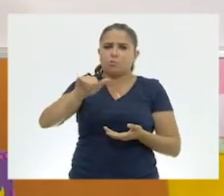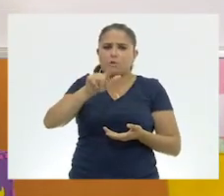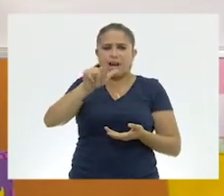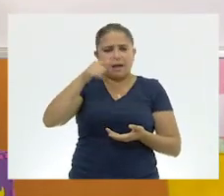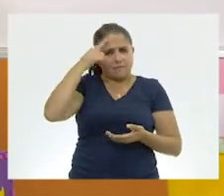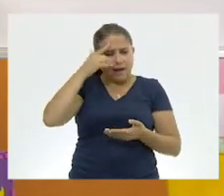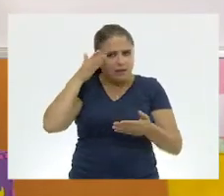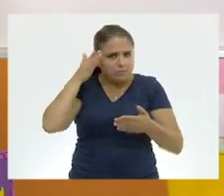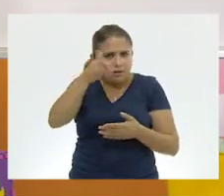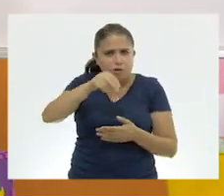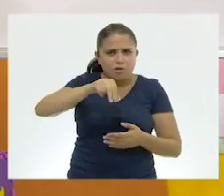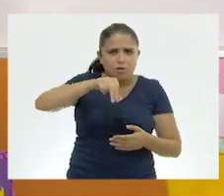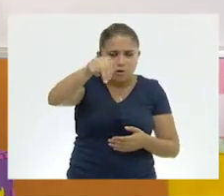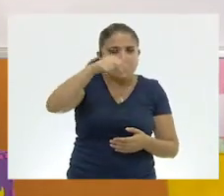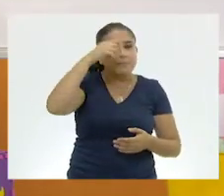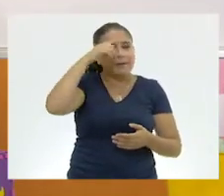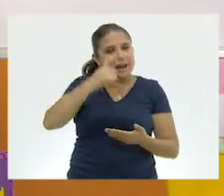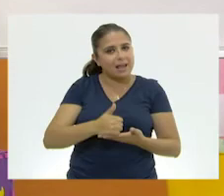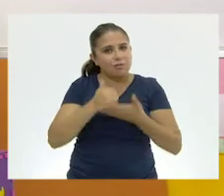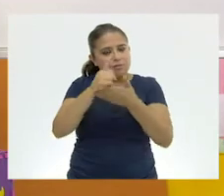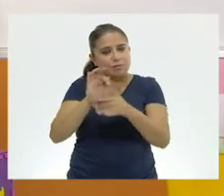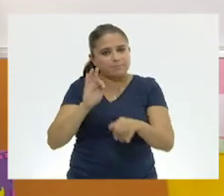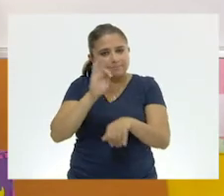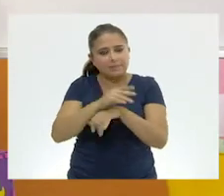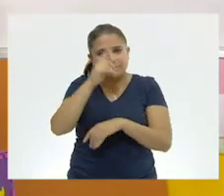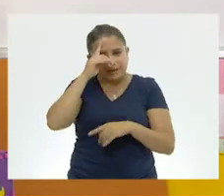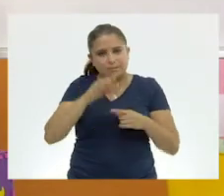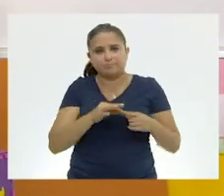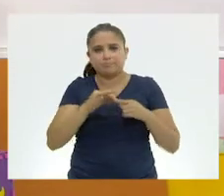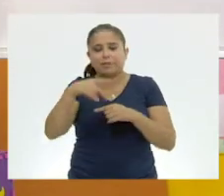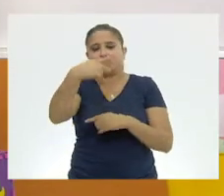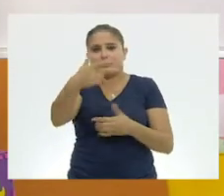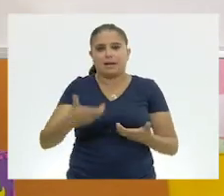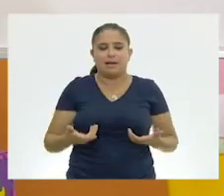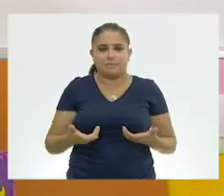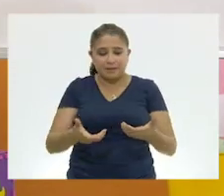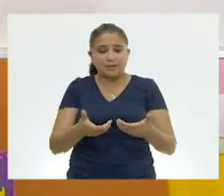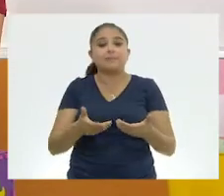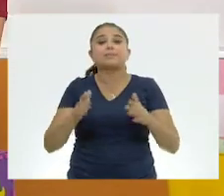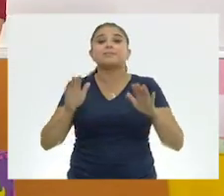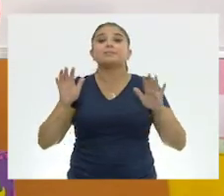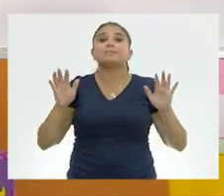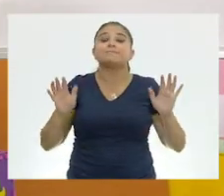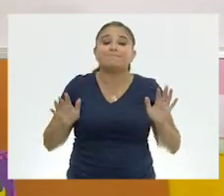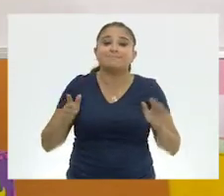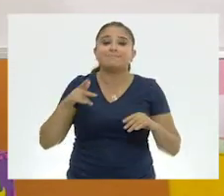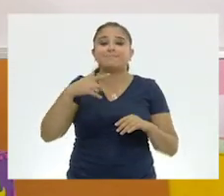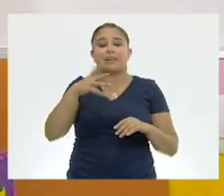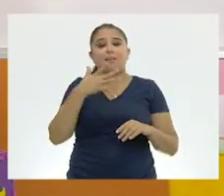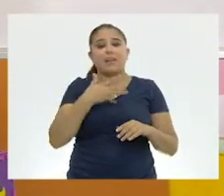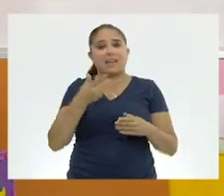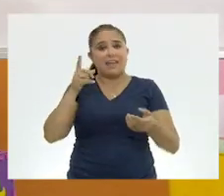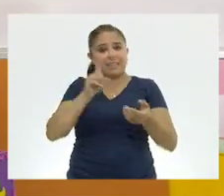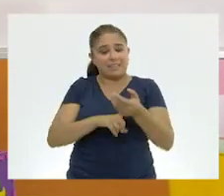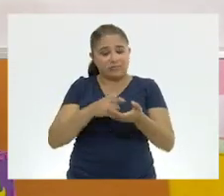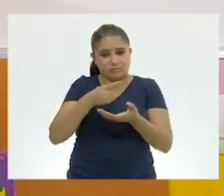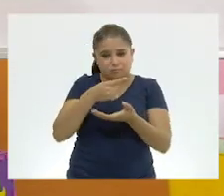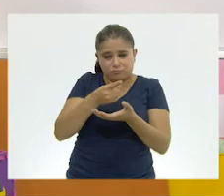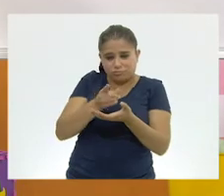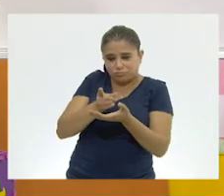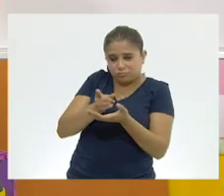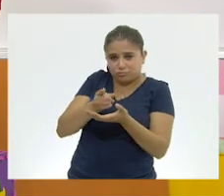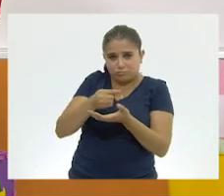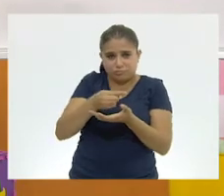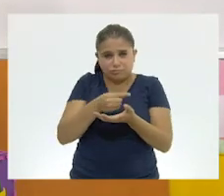norte y te puede ayudar para dirigir tu camino. Pero también existe una brújula interior, esa está aquí